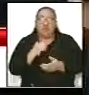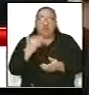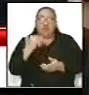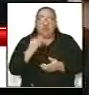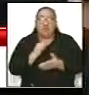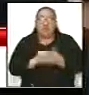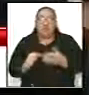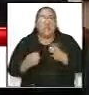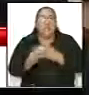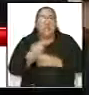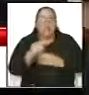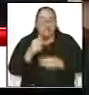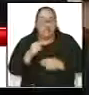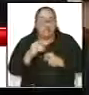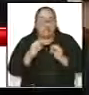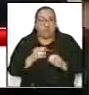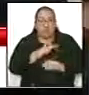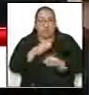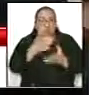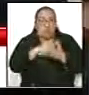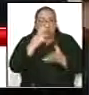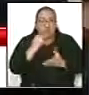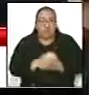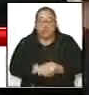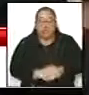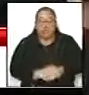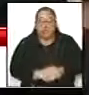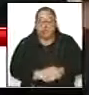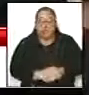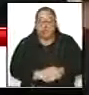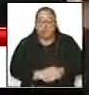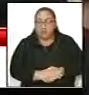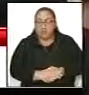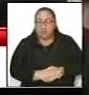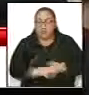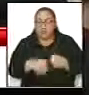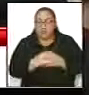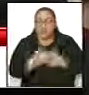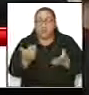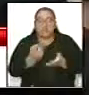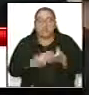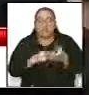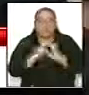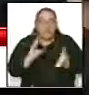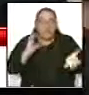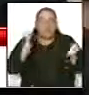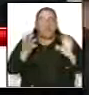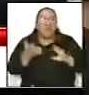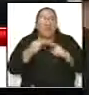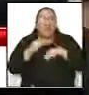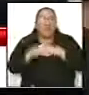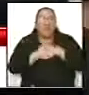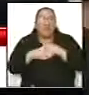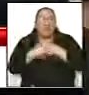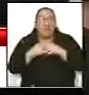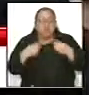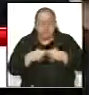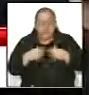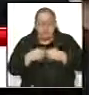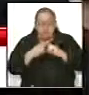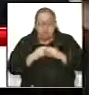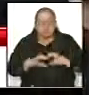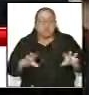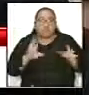Y obviamente, como ustedes comprenderán, todo esto tiene que llevarnos a lo que es transformación digital. Y para